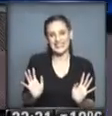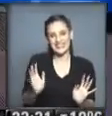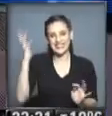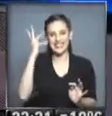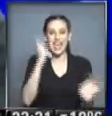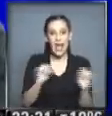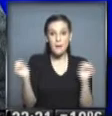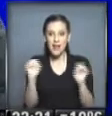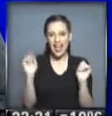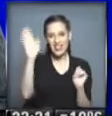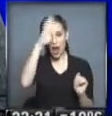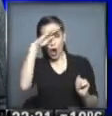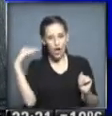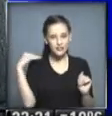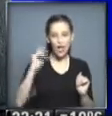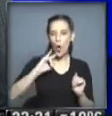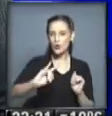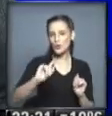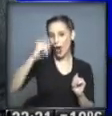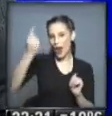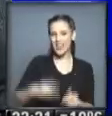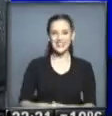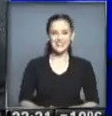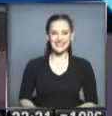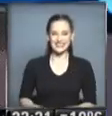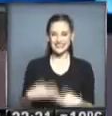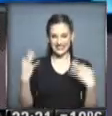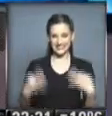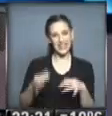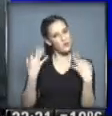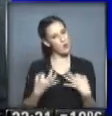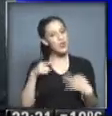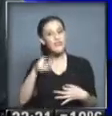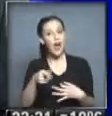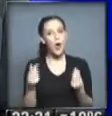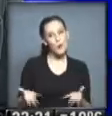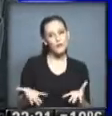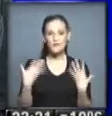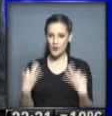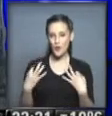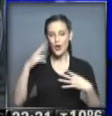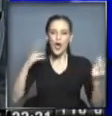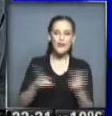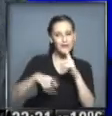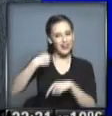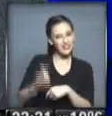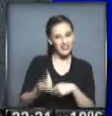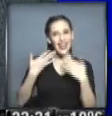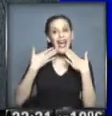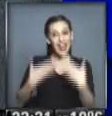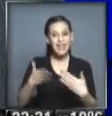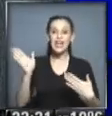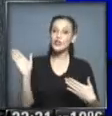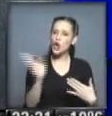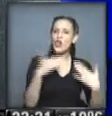de costado. Pero bueno, hoy las dejé crear. Me parece bien. ¿La pasaste bien? Muy bien, muy bien. ¿Vos? Yo también. Hasta mañana. Hasta mañana. Gracias a